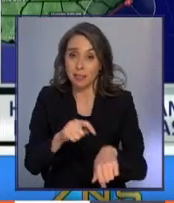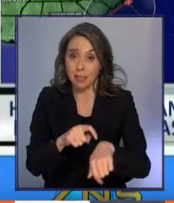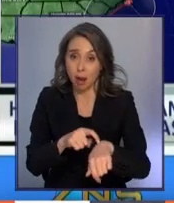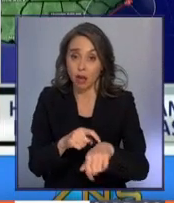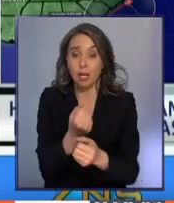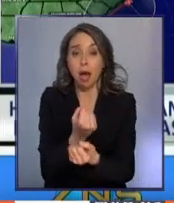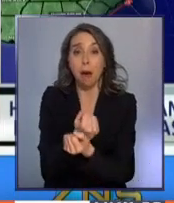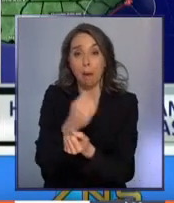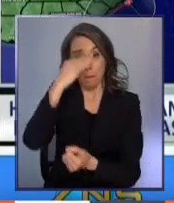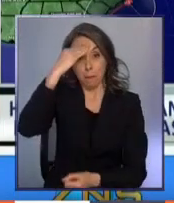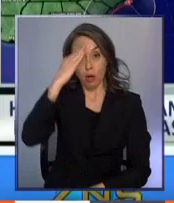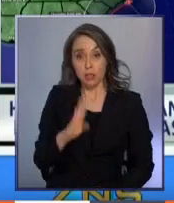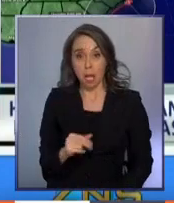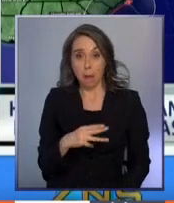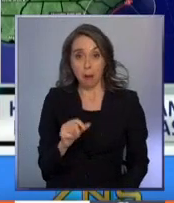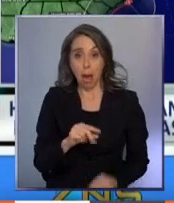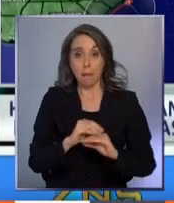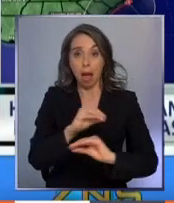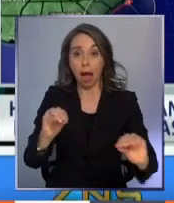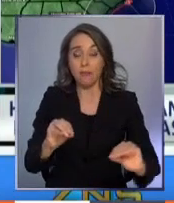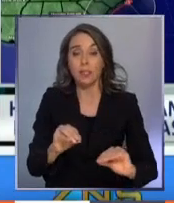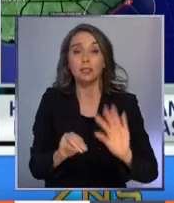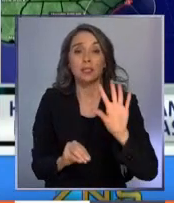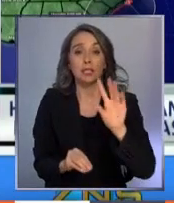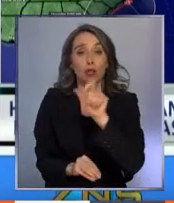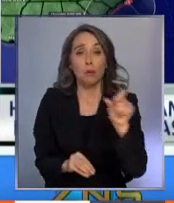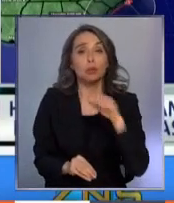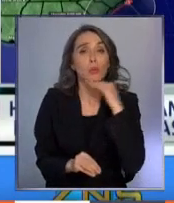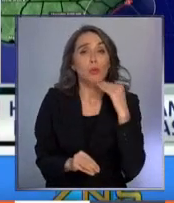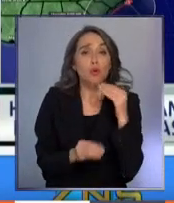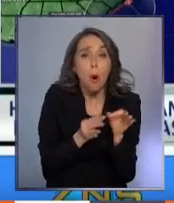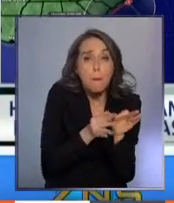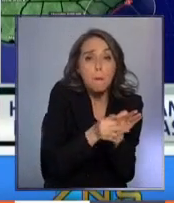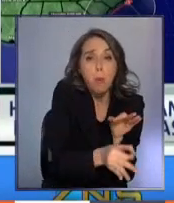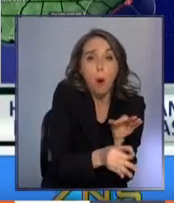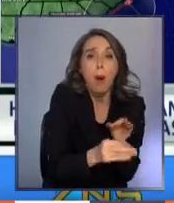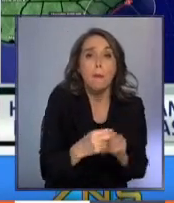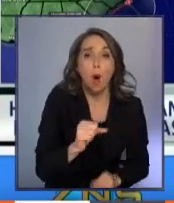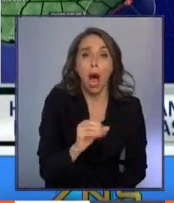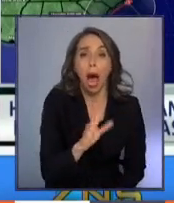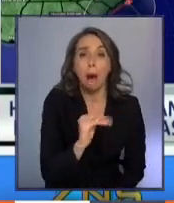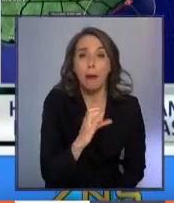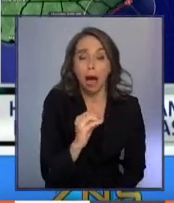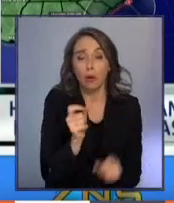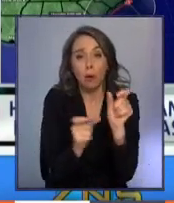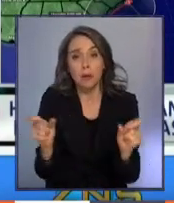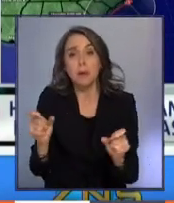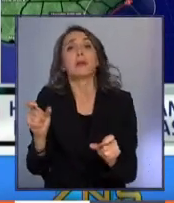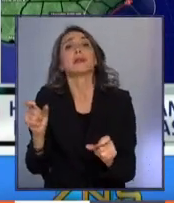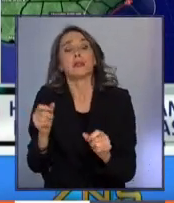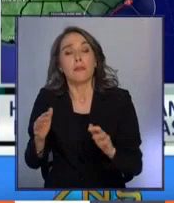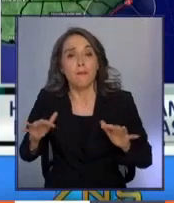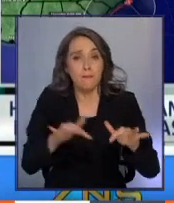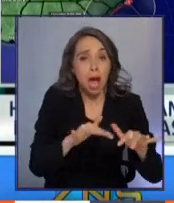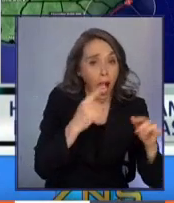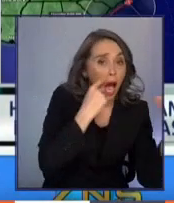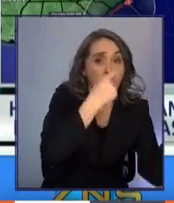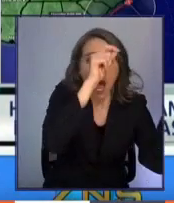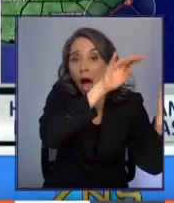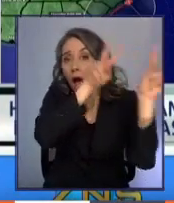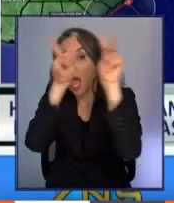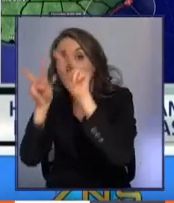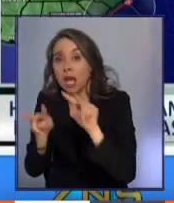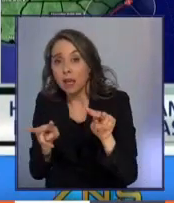Policía de Bahamas ha confirmado que hay 5 muertes en Abaco. Los equipos irán a la zona lo antes posible para una evaluación e